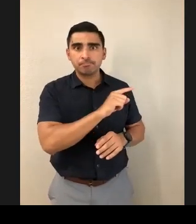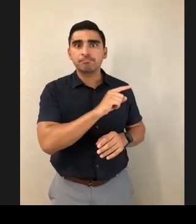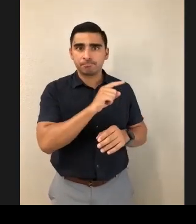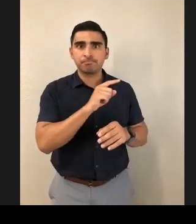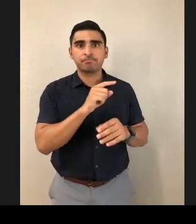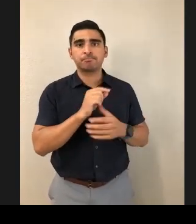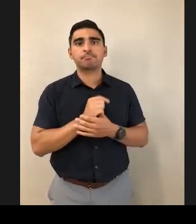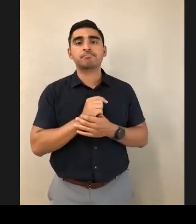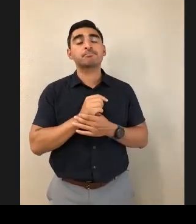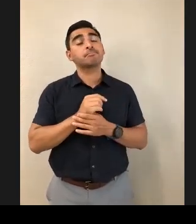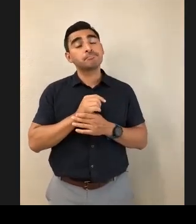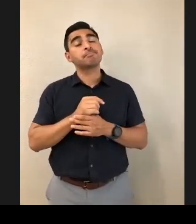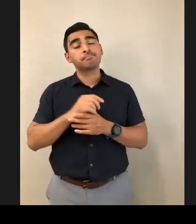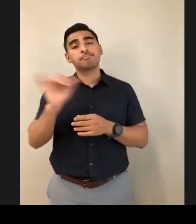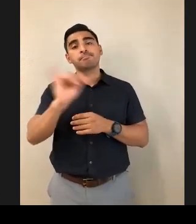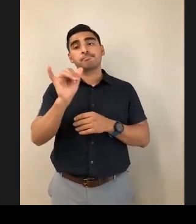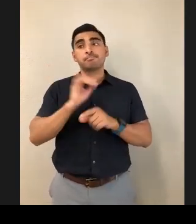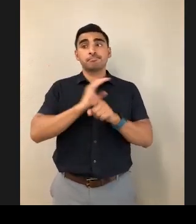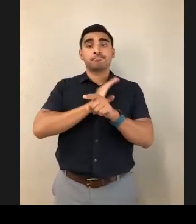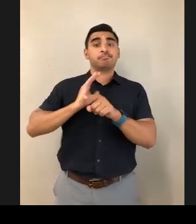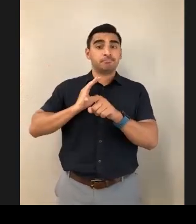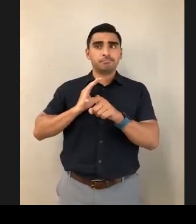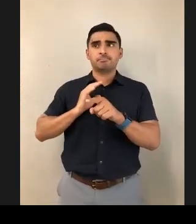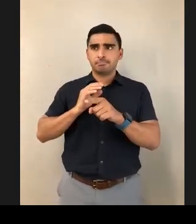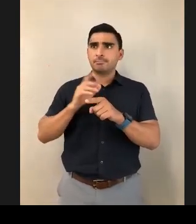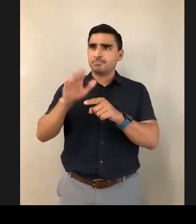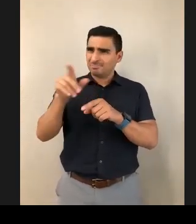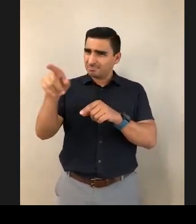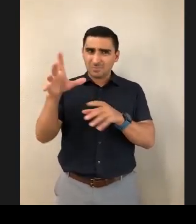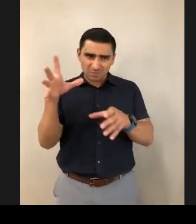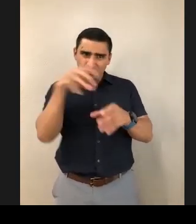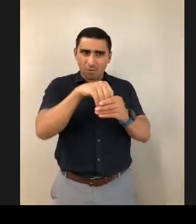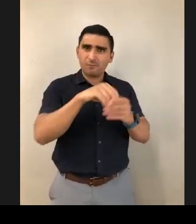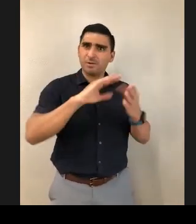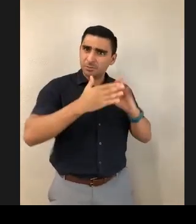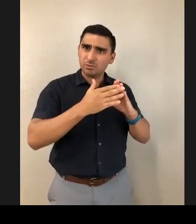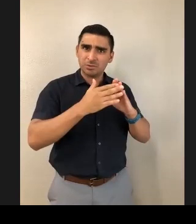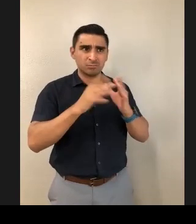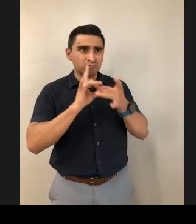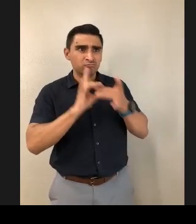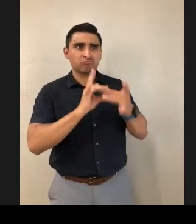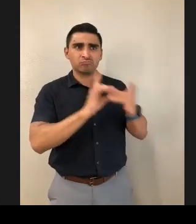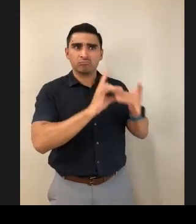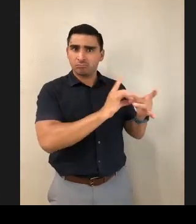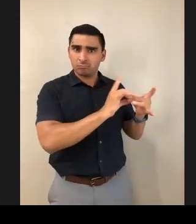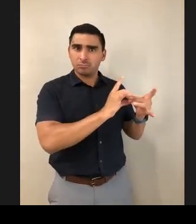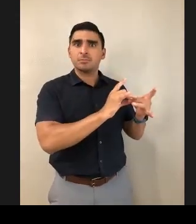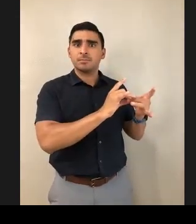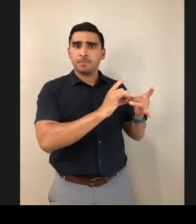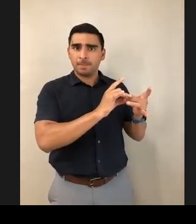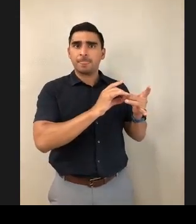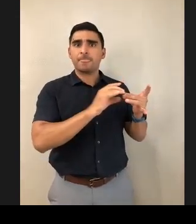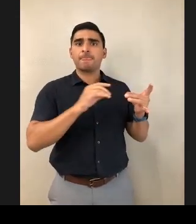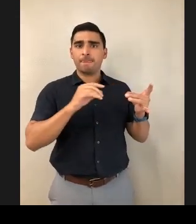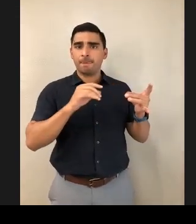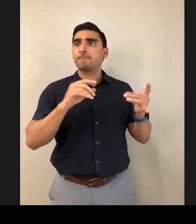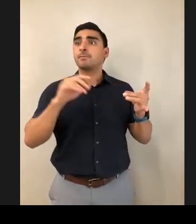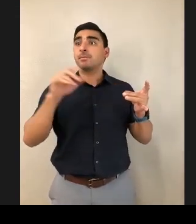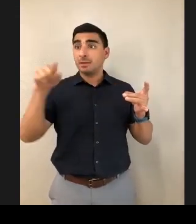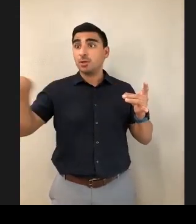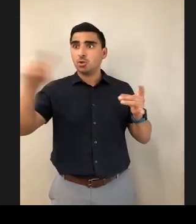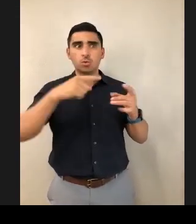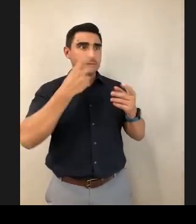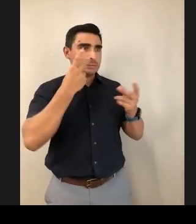líderes y animar a la comunidad a que participe,